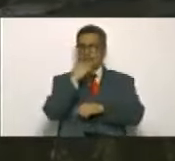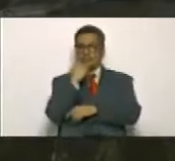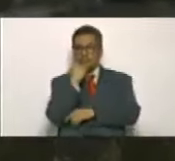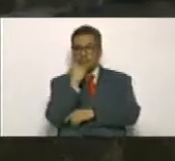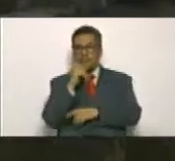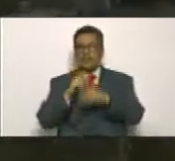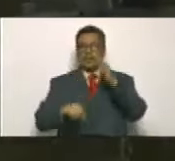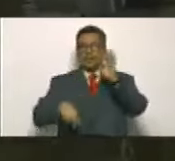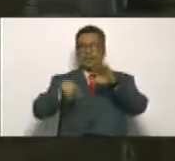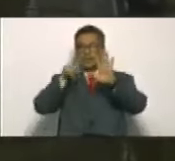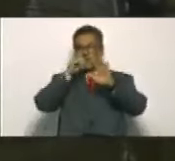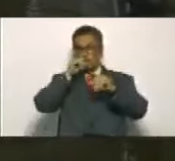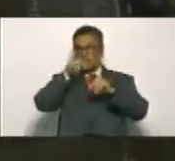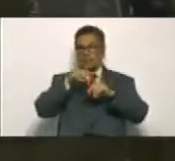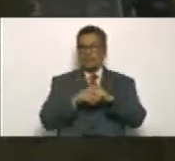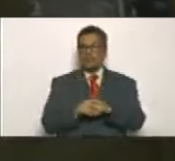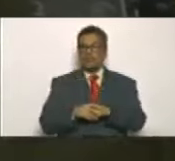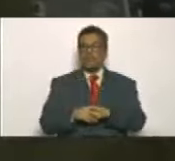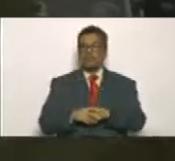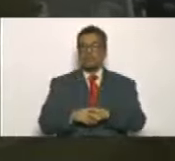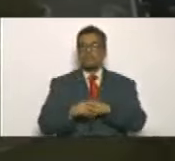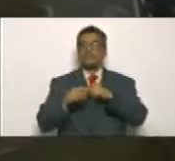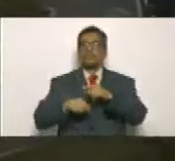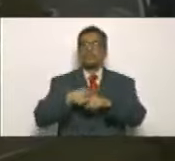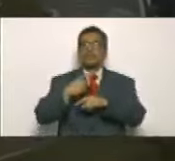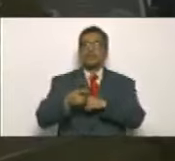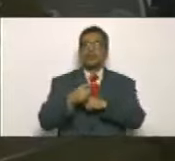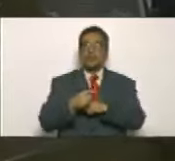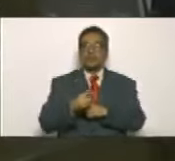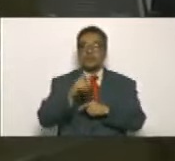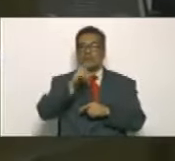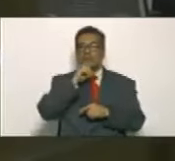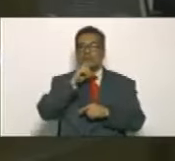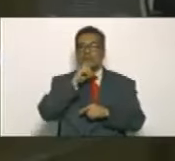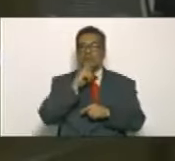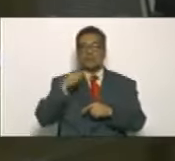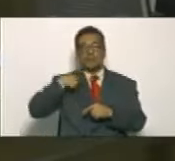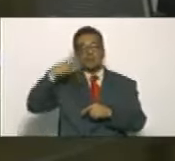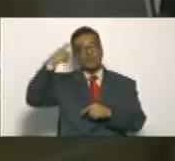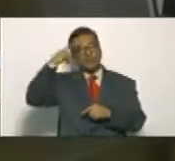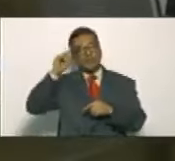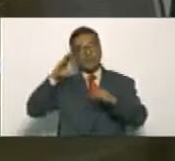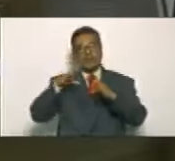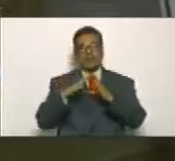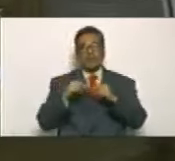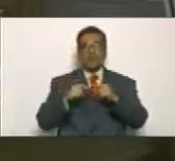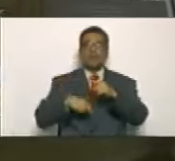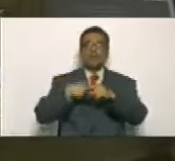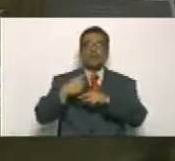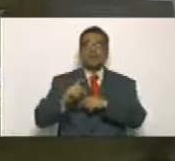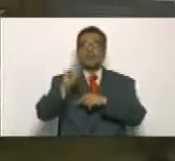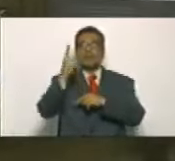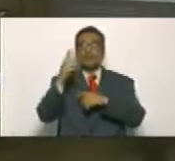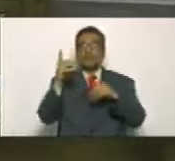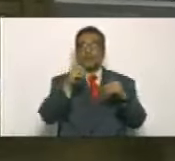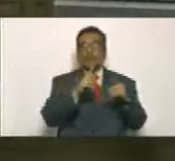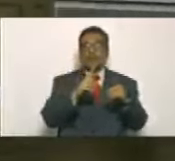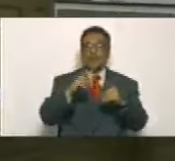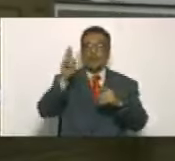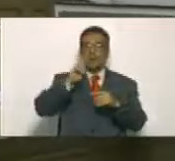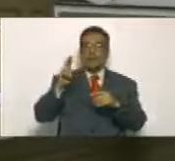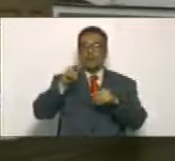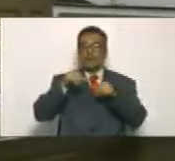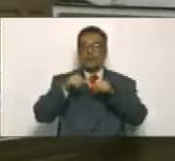los 16 años, luego de las dificultades y a pesar de estas, después de la Primera República,